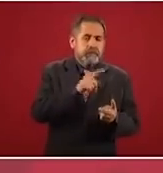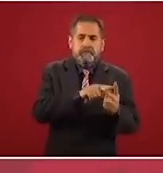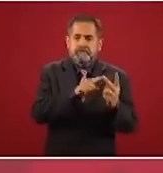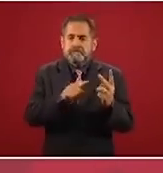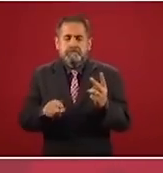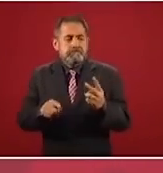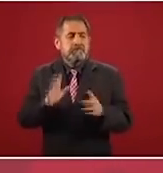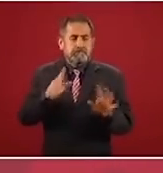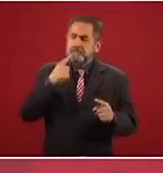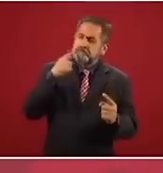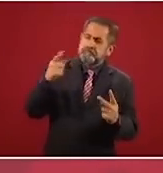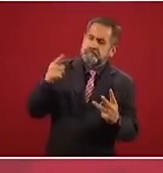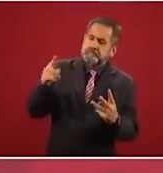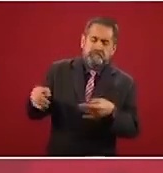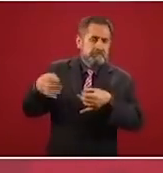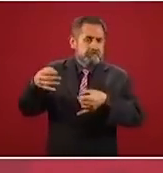Pero